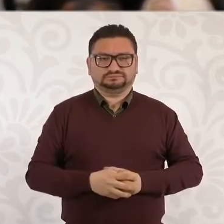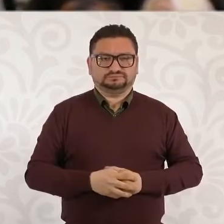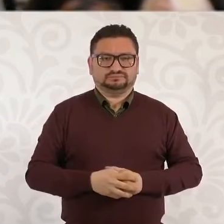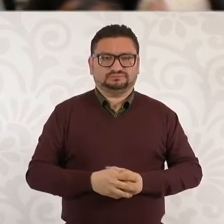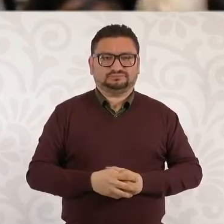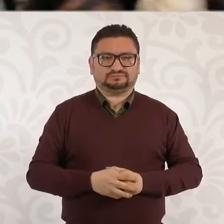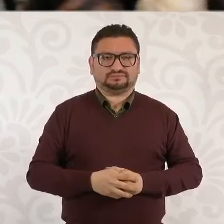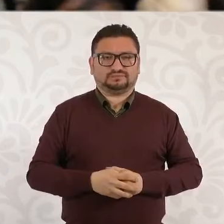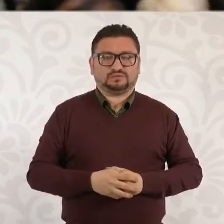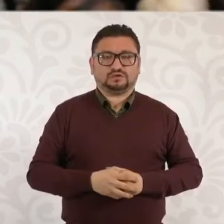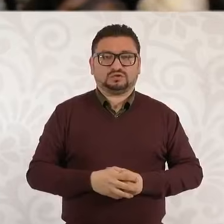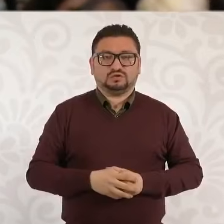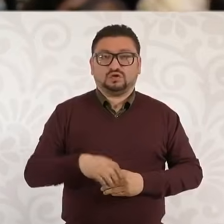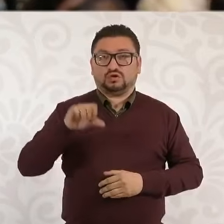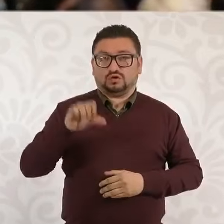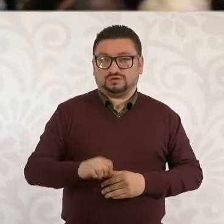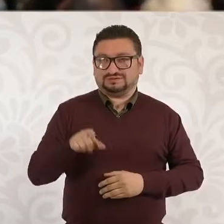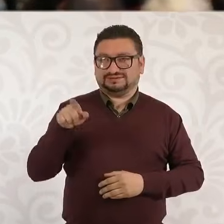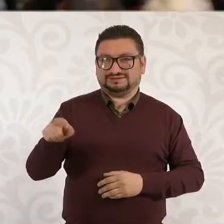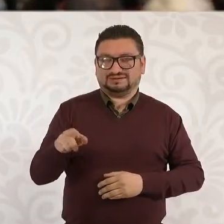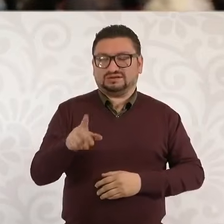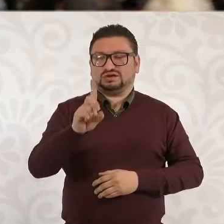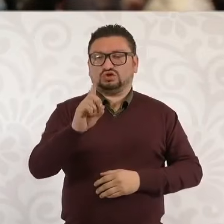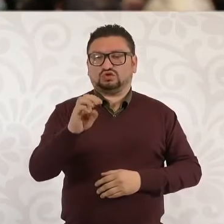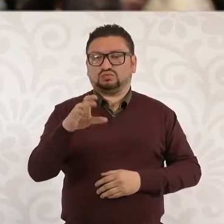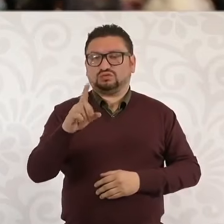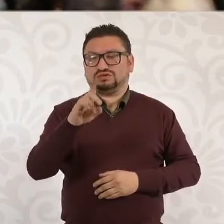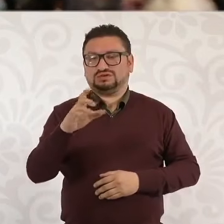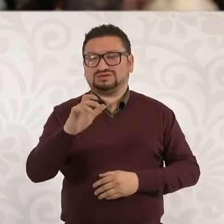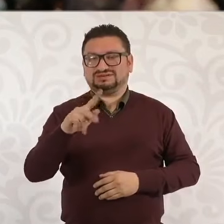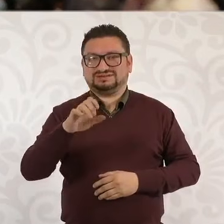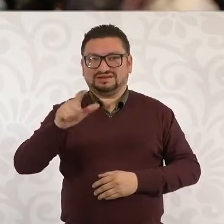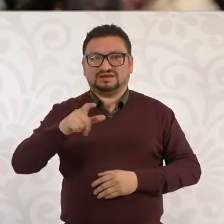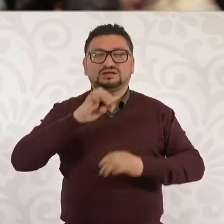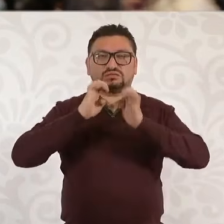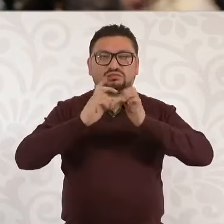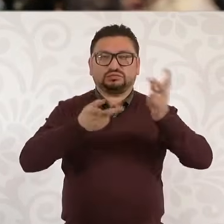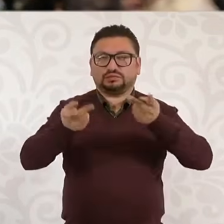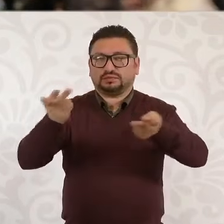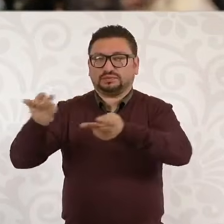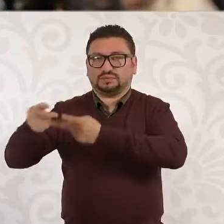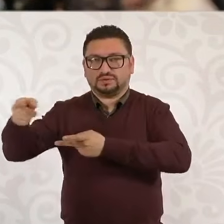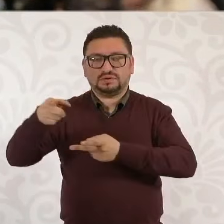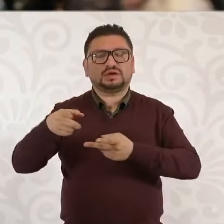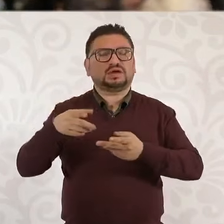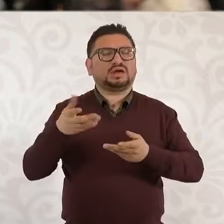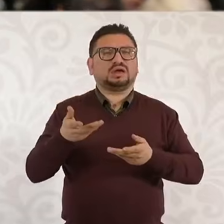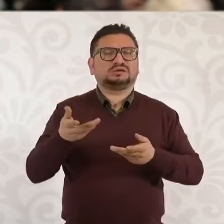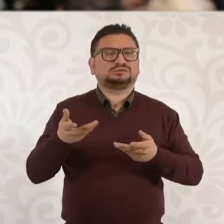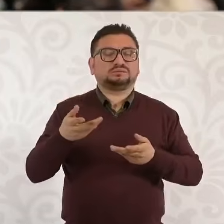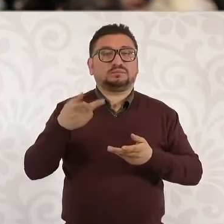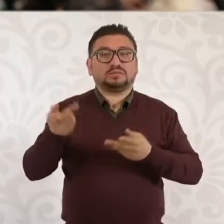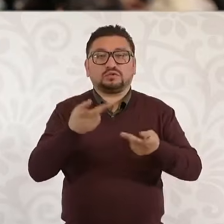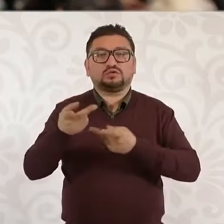día de hoy, Domo de Cristal sacó la encuesta donde